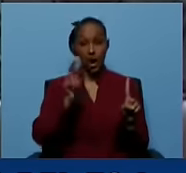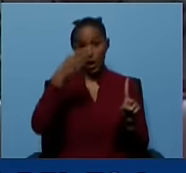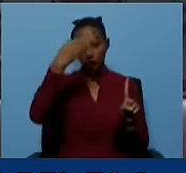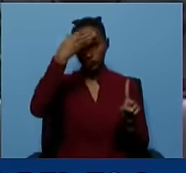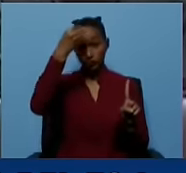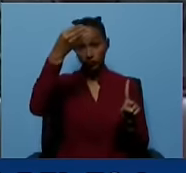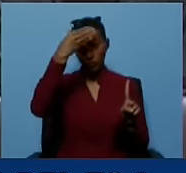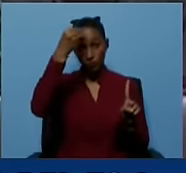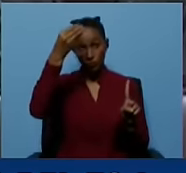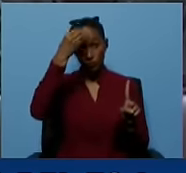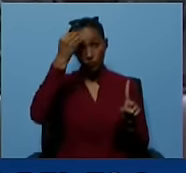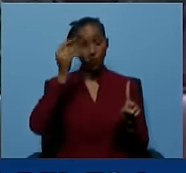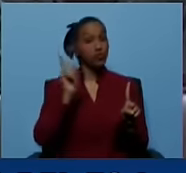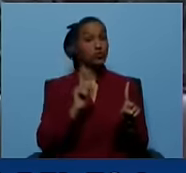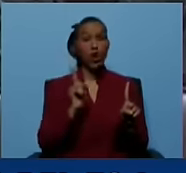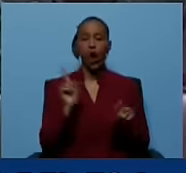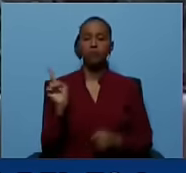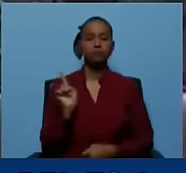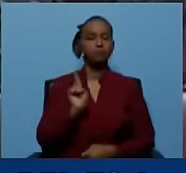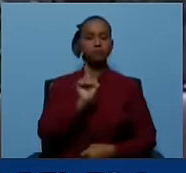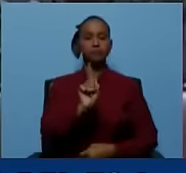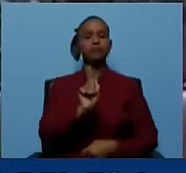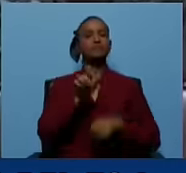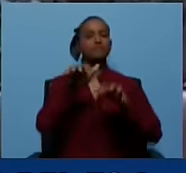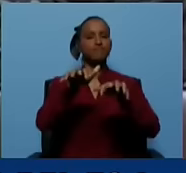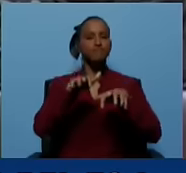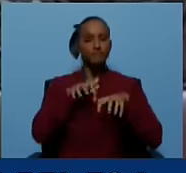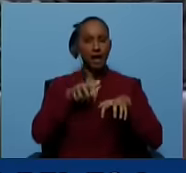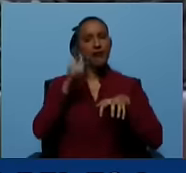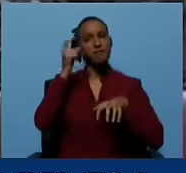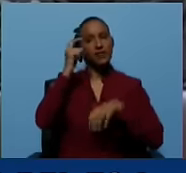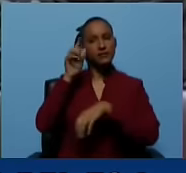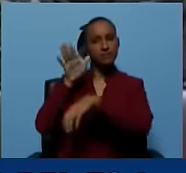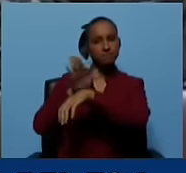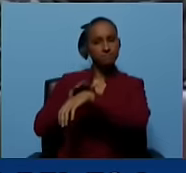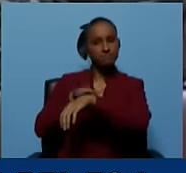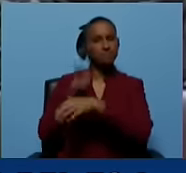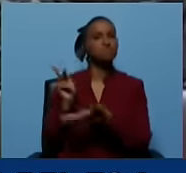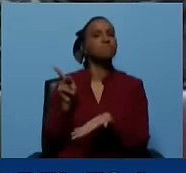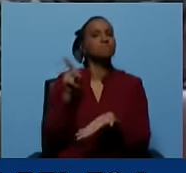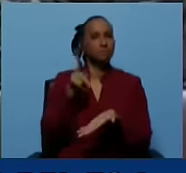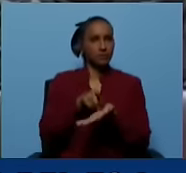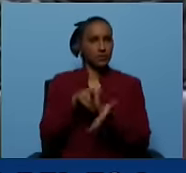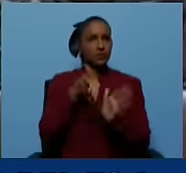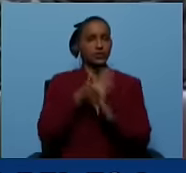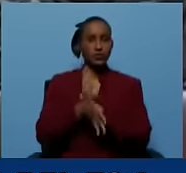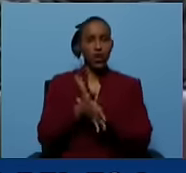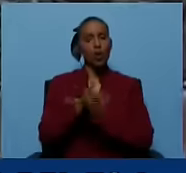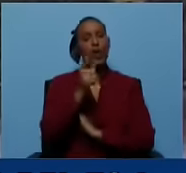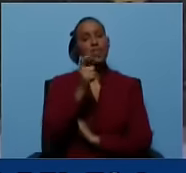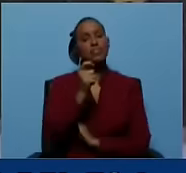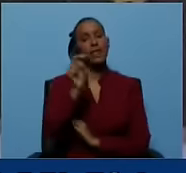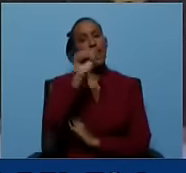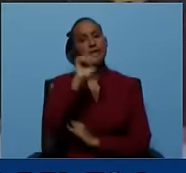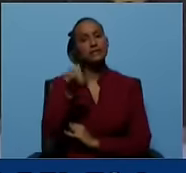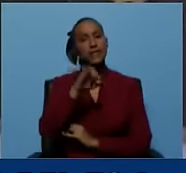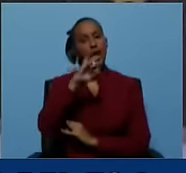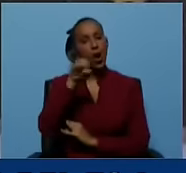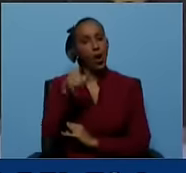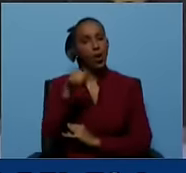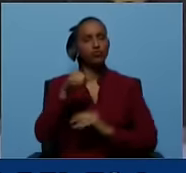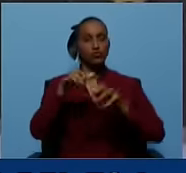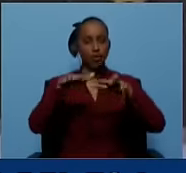Urrutia no ha acudido ante la citación de la sala electoral del más alto tribunal,